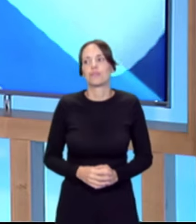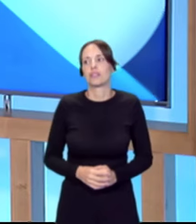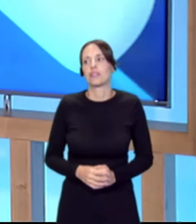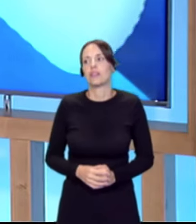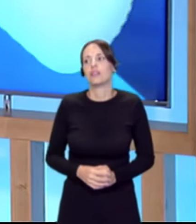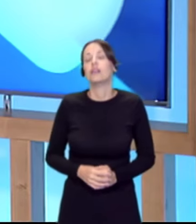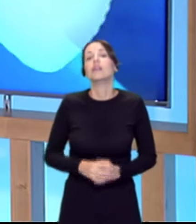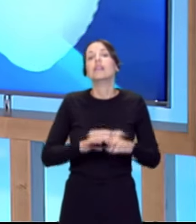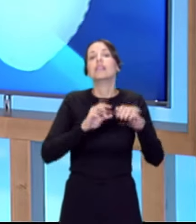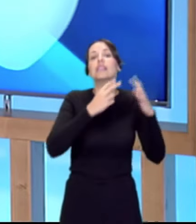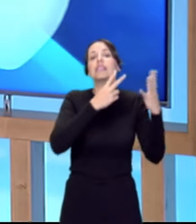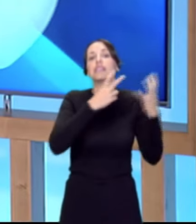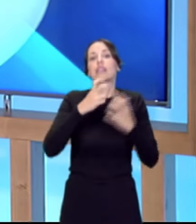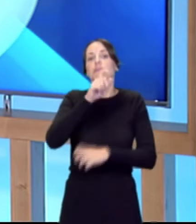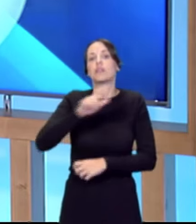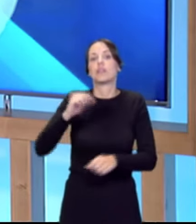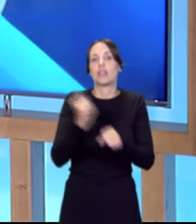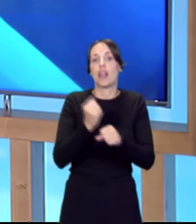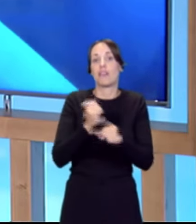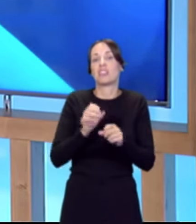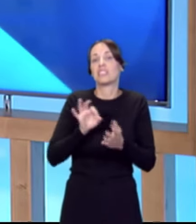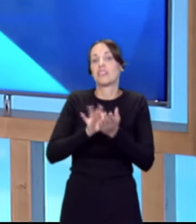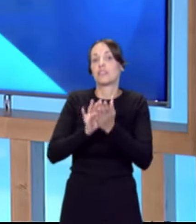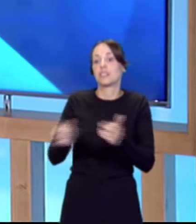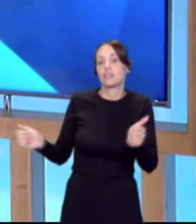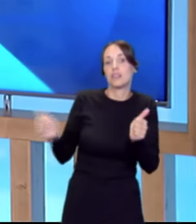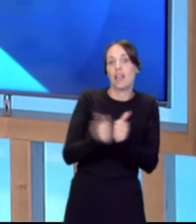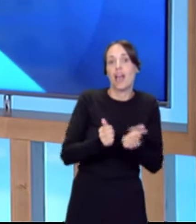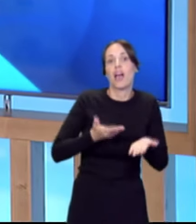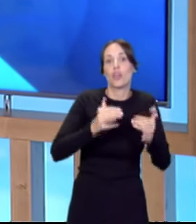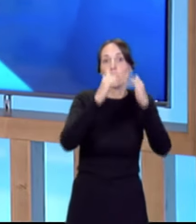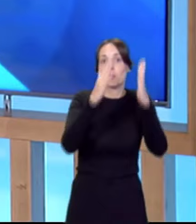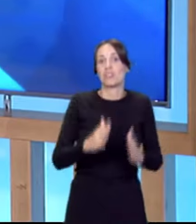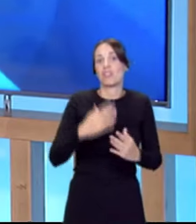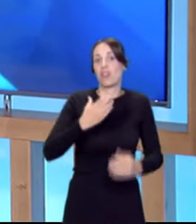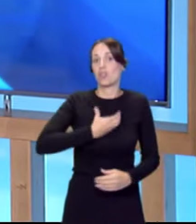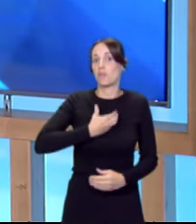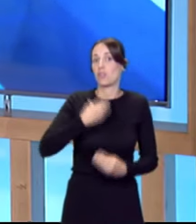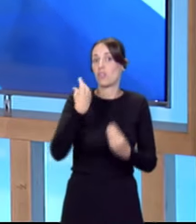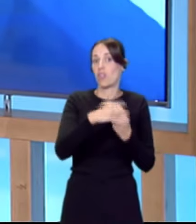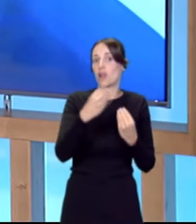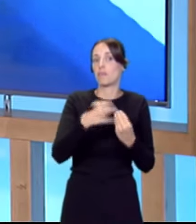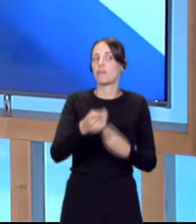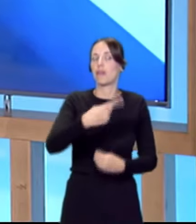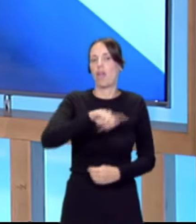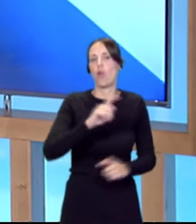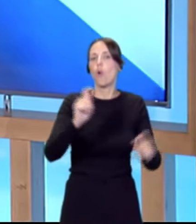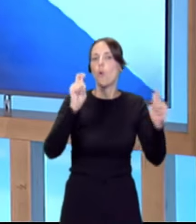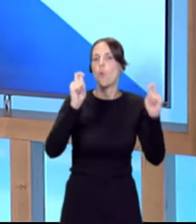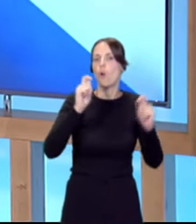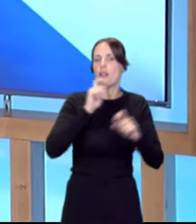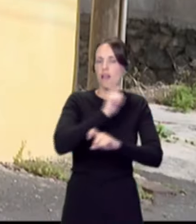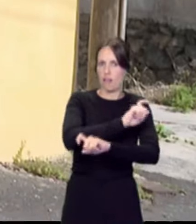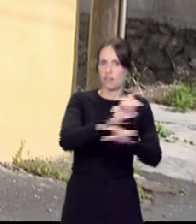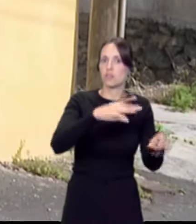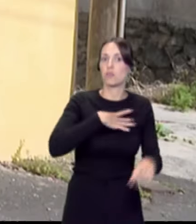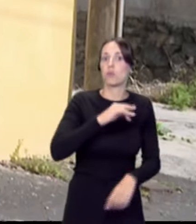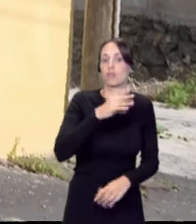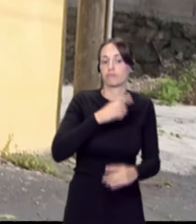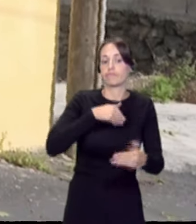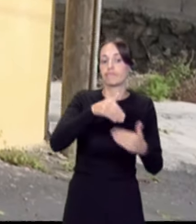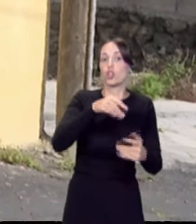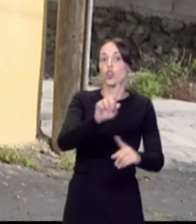Los 700 trabajadores del servicio de ayuda a domicilio del Ayuntamiento de Las Palmas de Gran Canaria amenazan con ir a la huelga. Lo harían en noviembre. Llevan ya 2 años